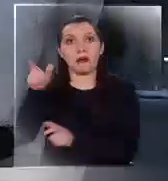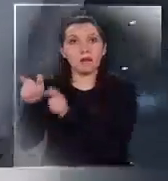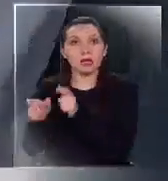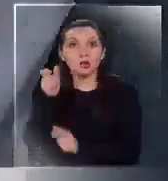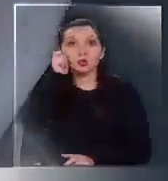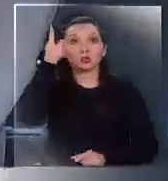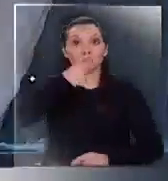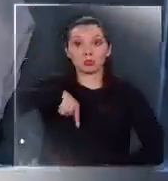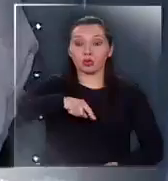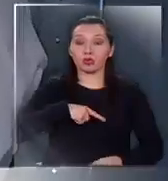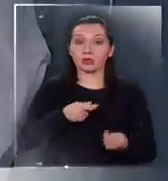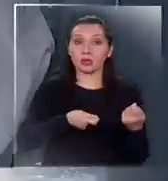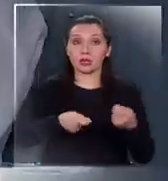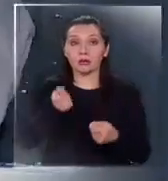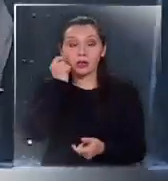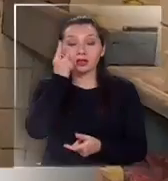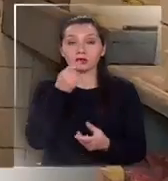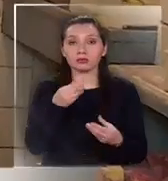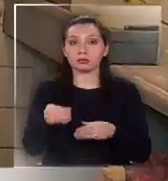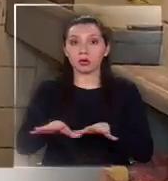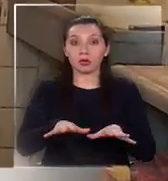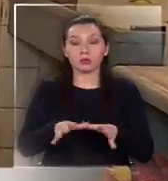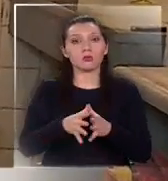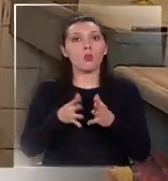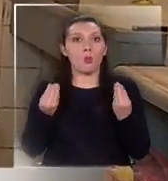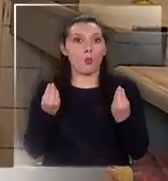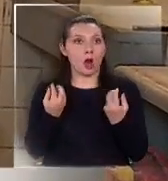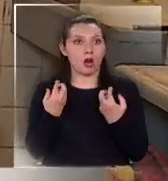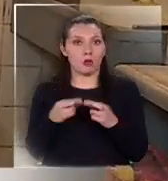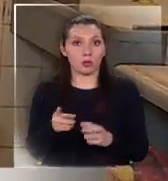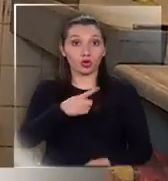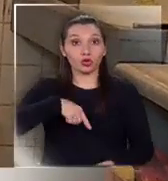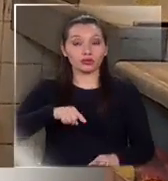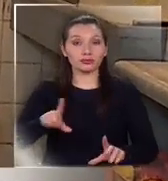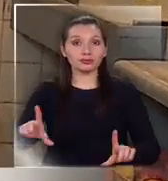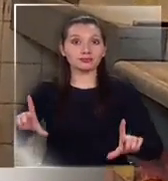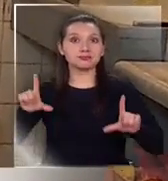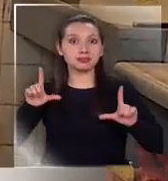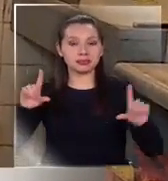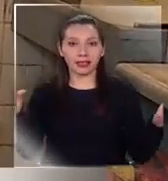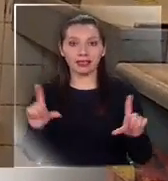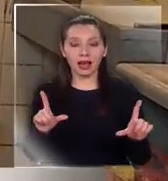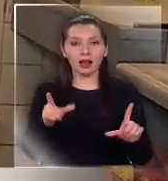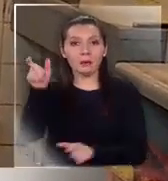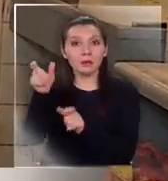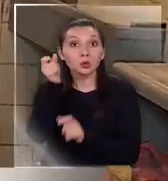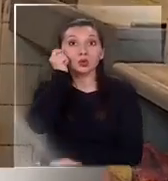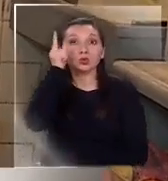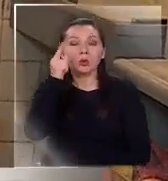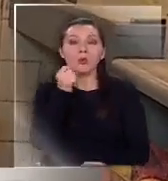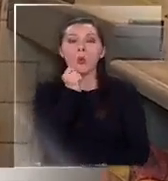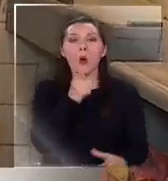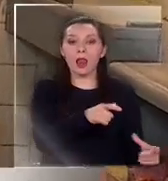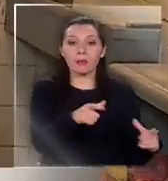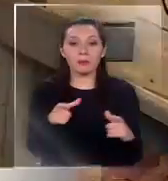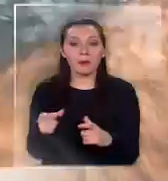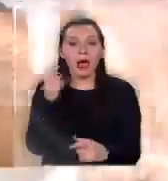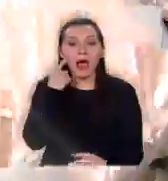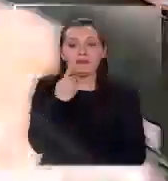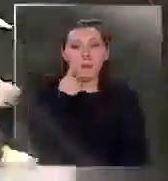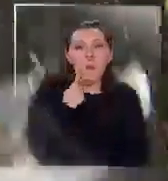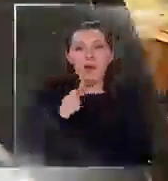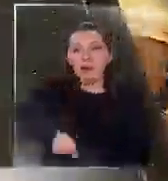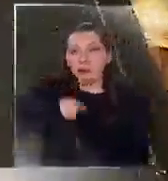conozca y conozca nuestros productos. Entonces es una tremenda oportunidad para nosotros salir y que la gente sepa qué platos tenemos y puedan venir a